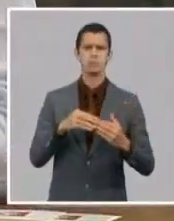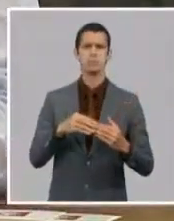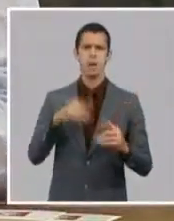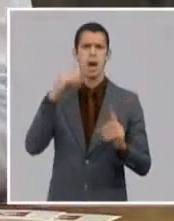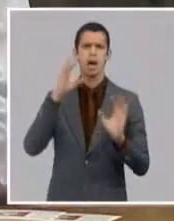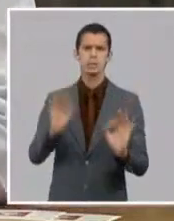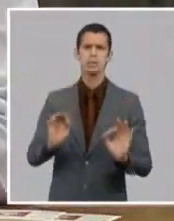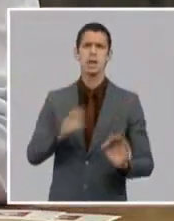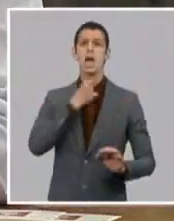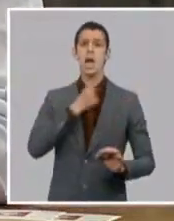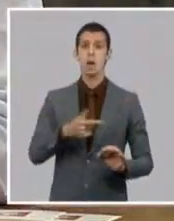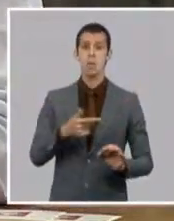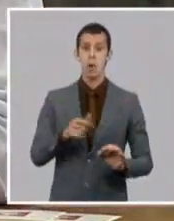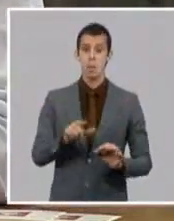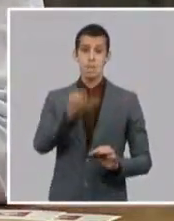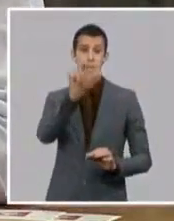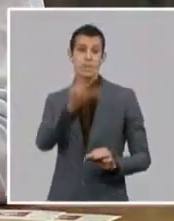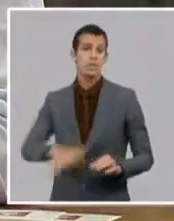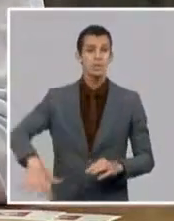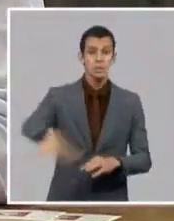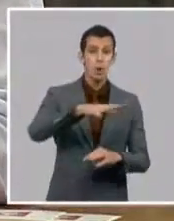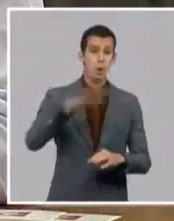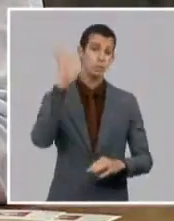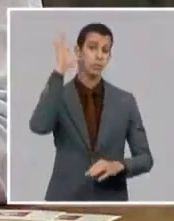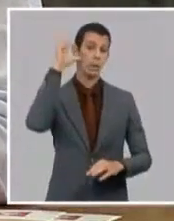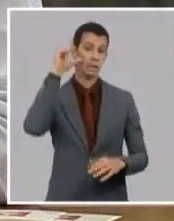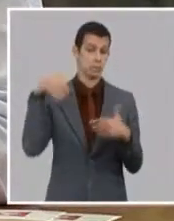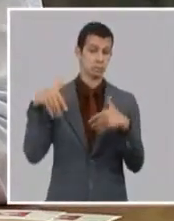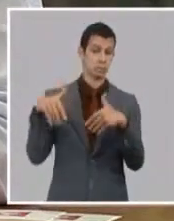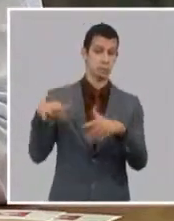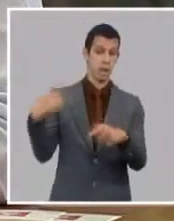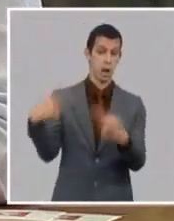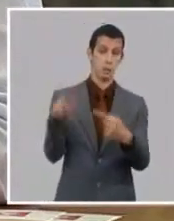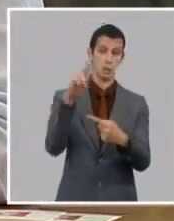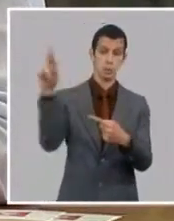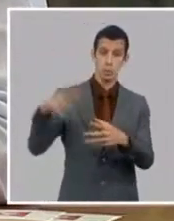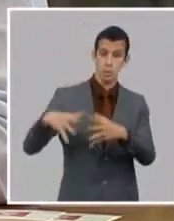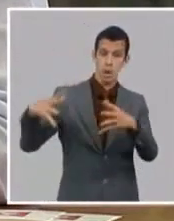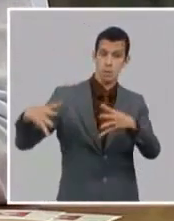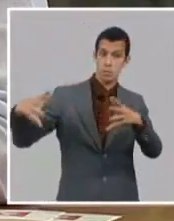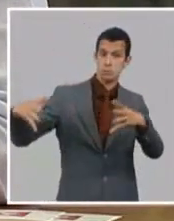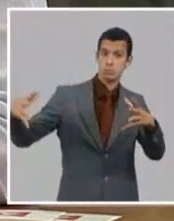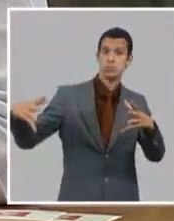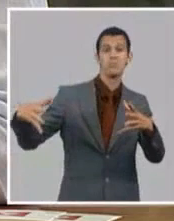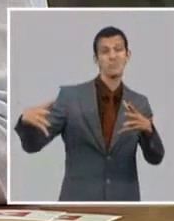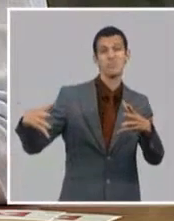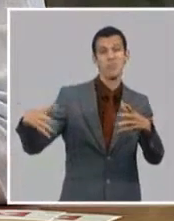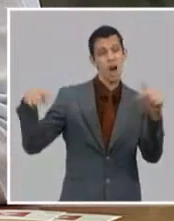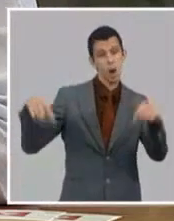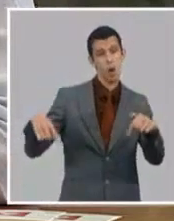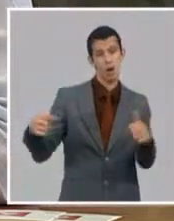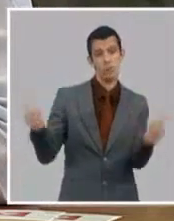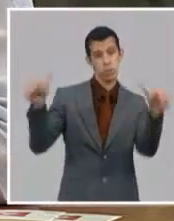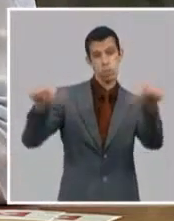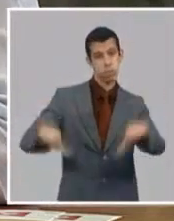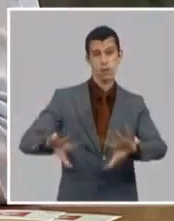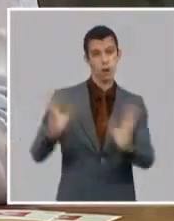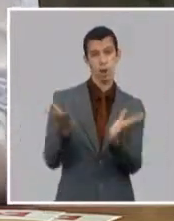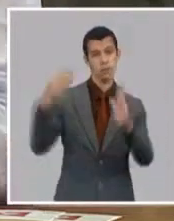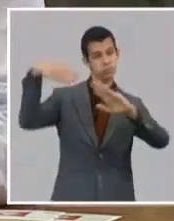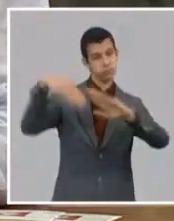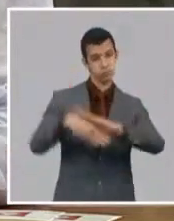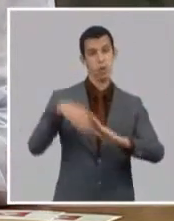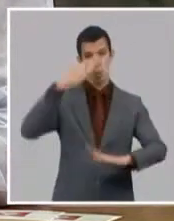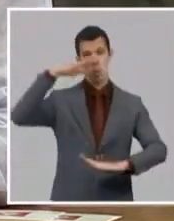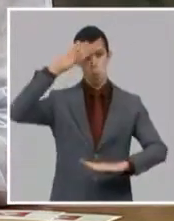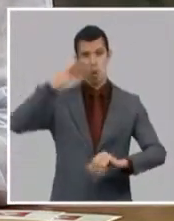y pasando más cosas y agravándose en la situación y resquebrajando esa seguridad que la gente siente de